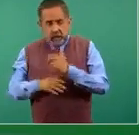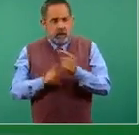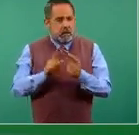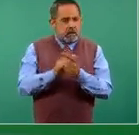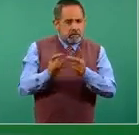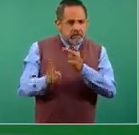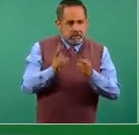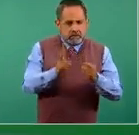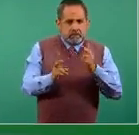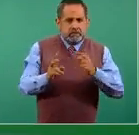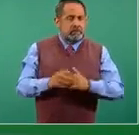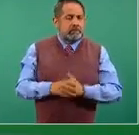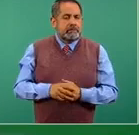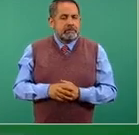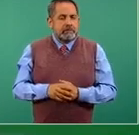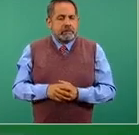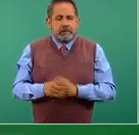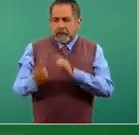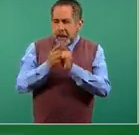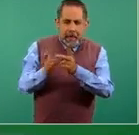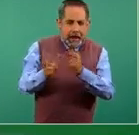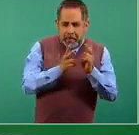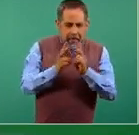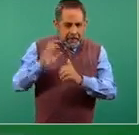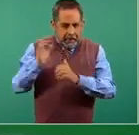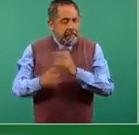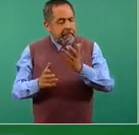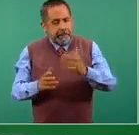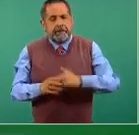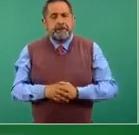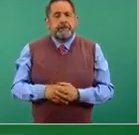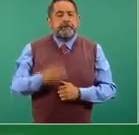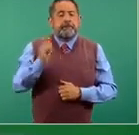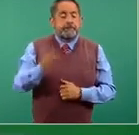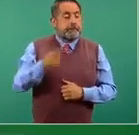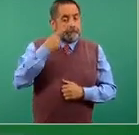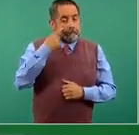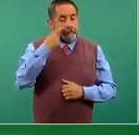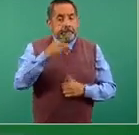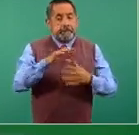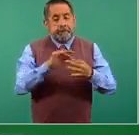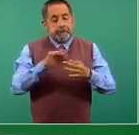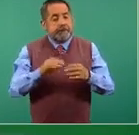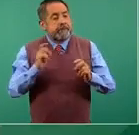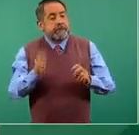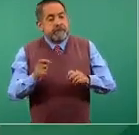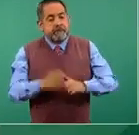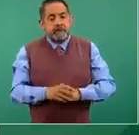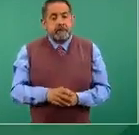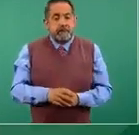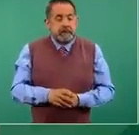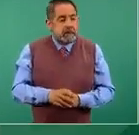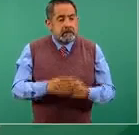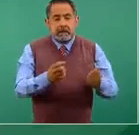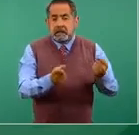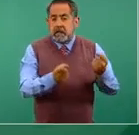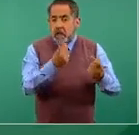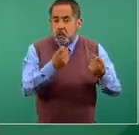hemos acostumbrado a la post-conferencia, de experiencias donde tuvimos que